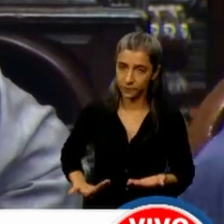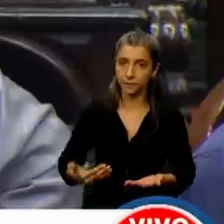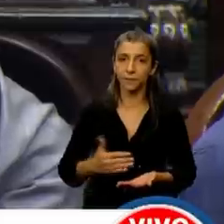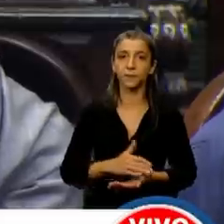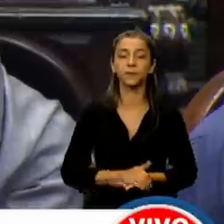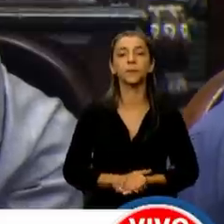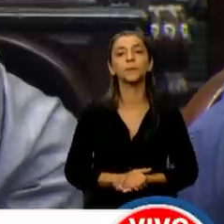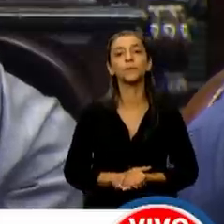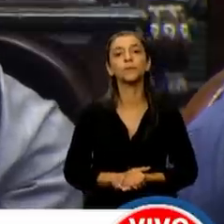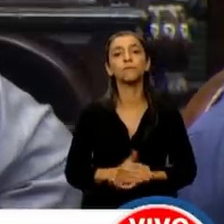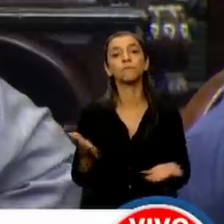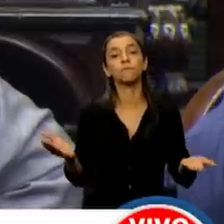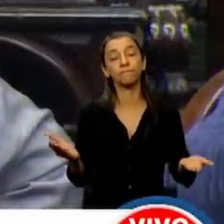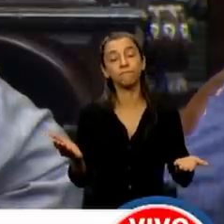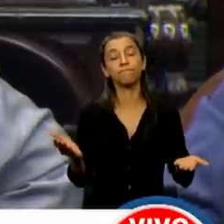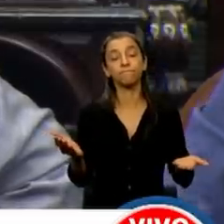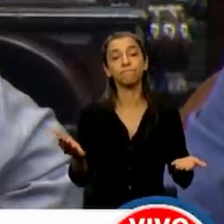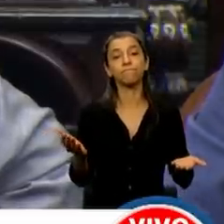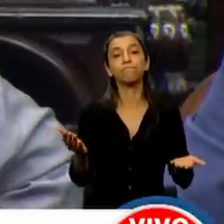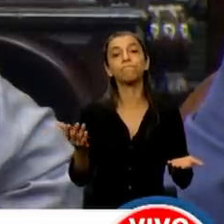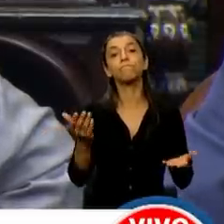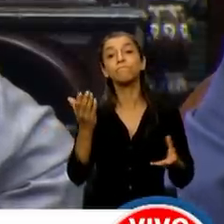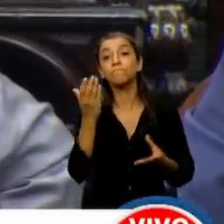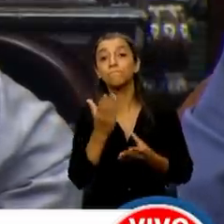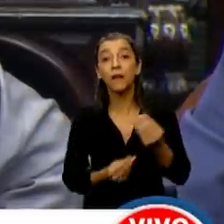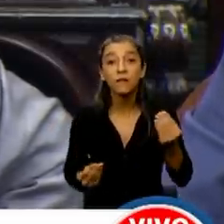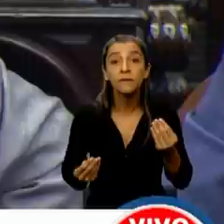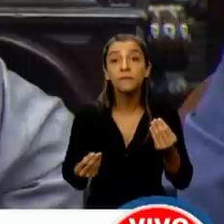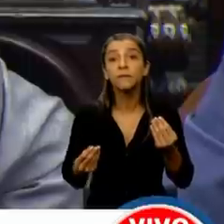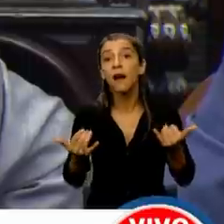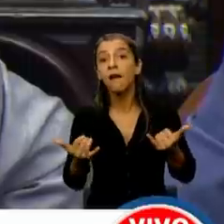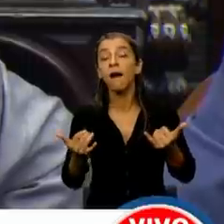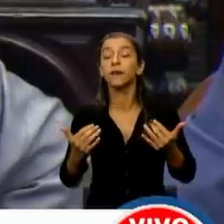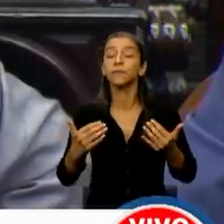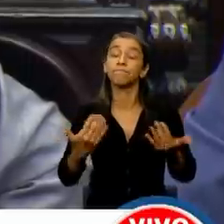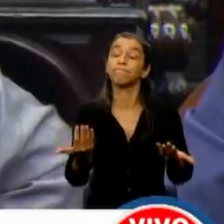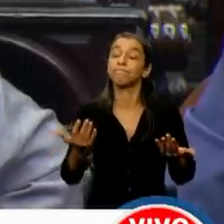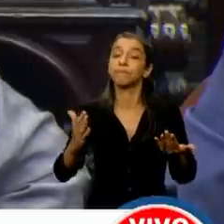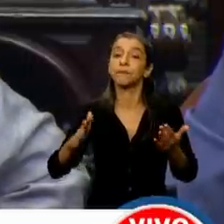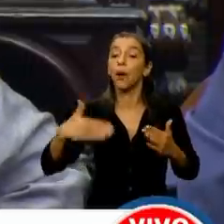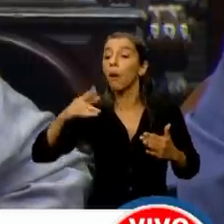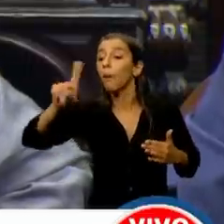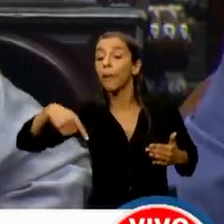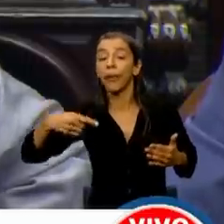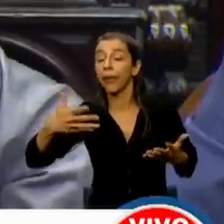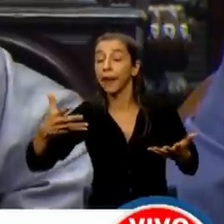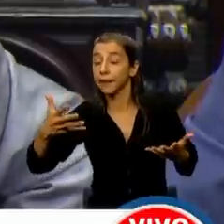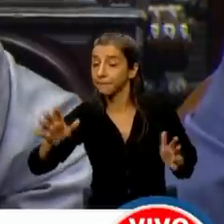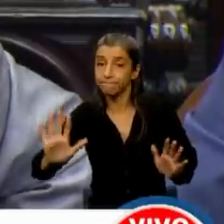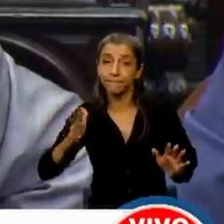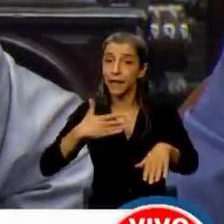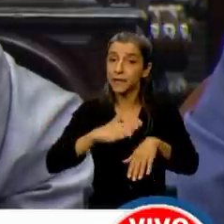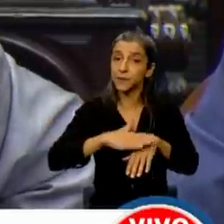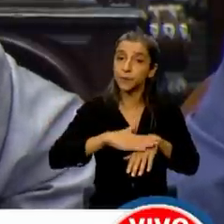los errores se pagan y la responsabilidad de que asumirlas y